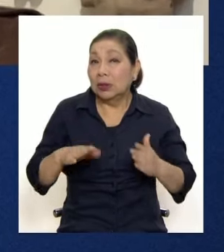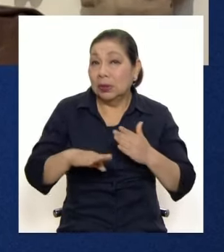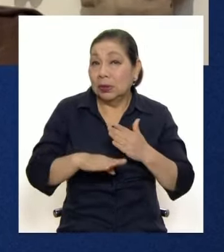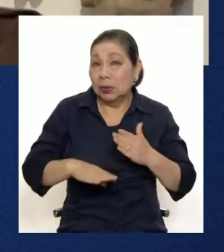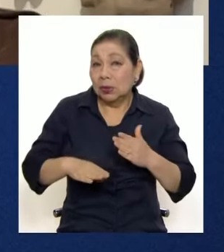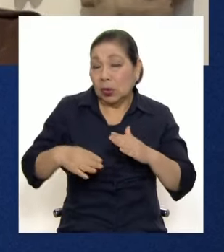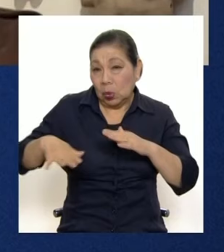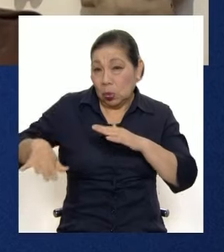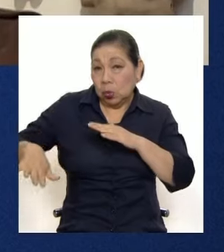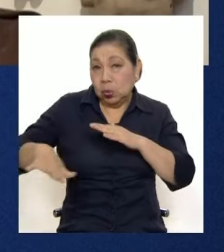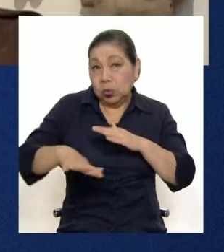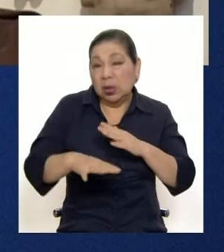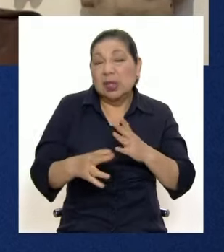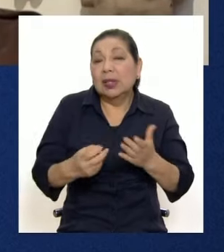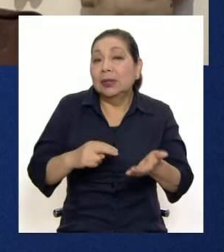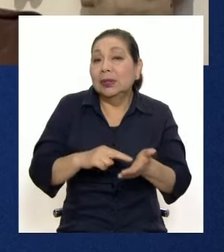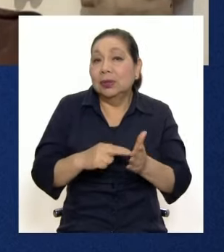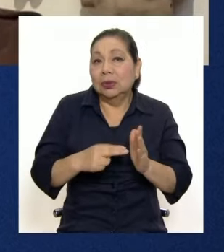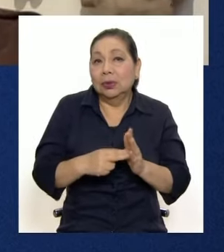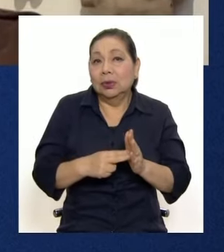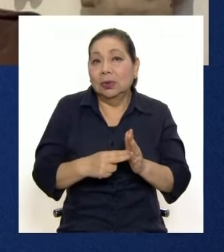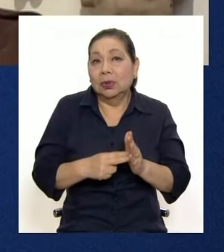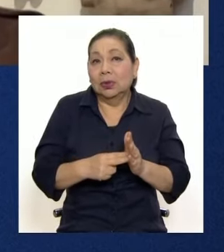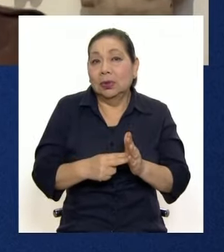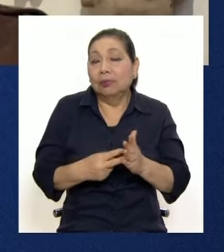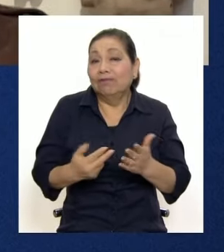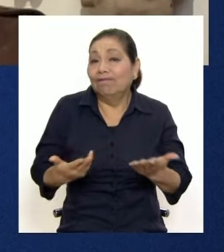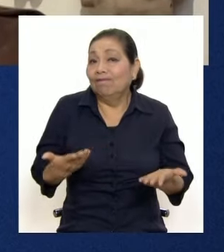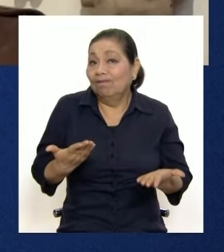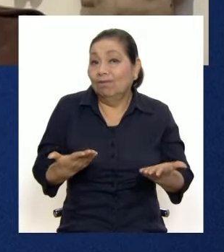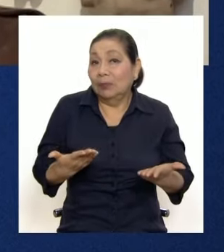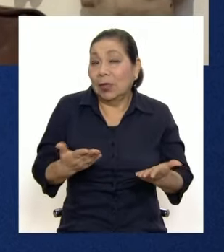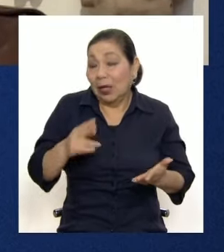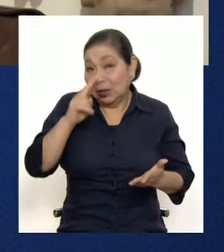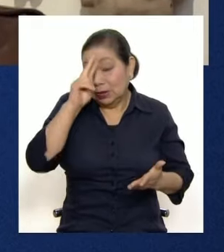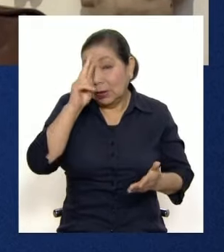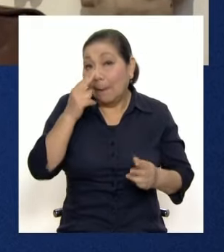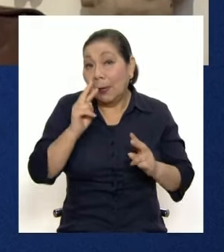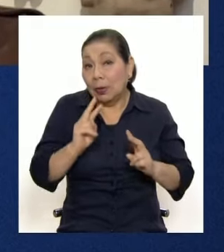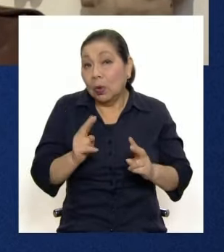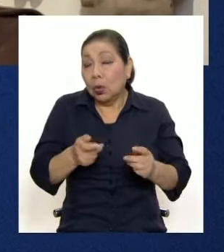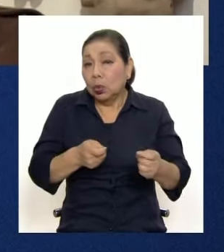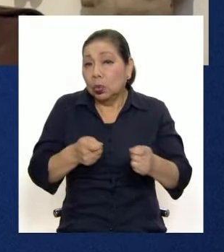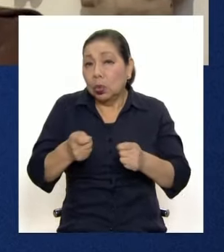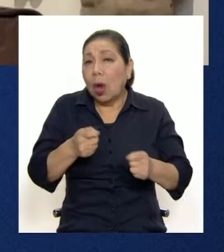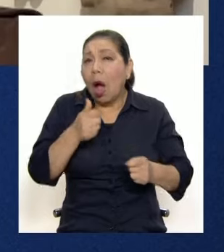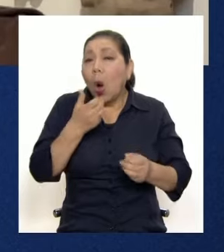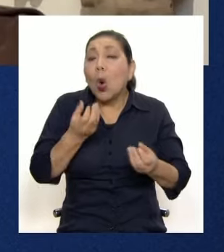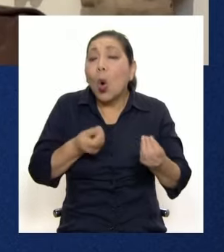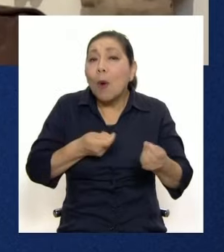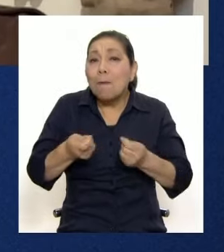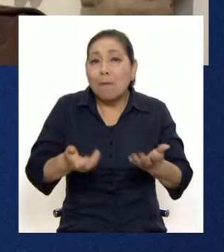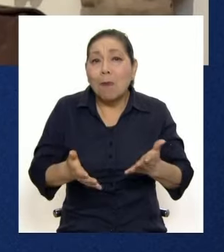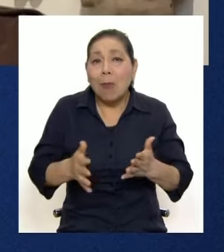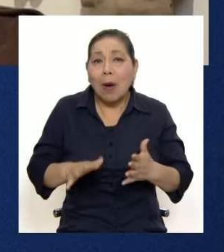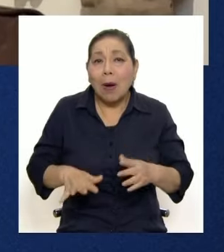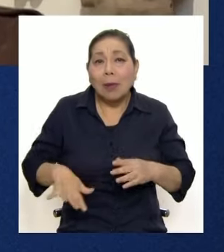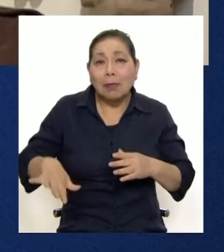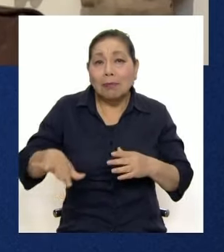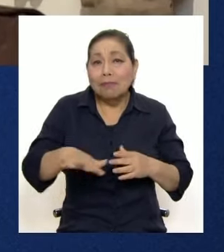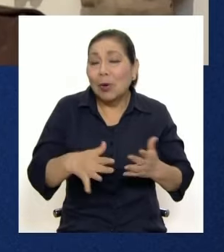de las ruinas que quiere decir la inteligencia de los incas para haber manejado las aguas deo que en